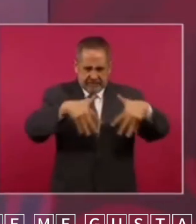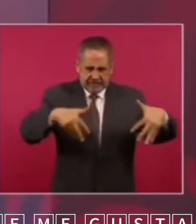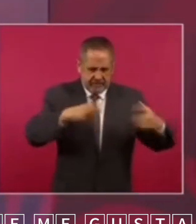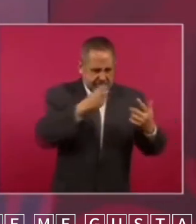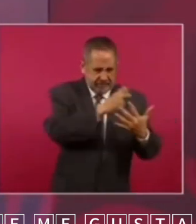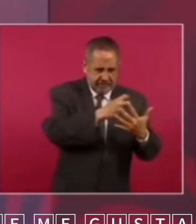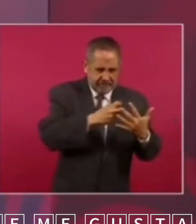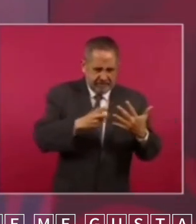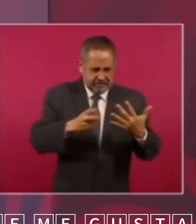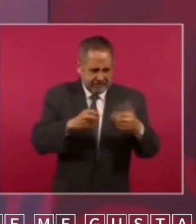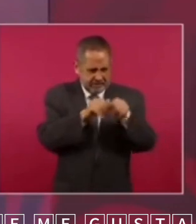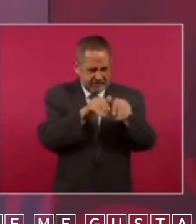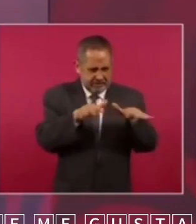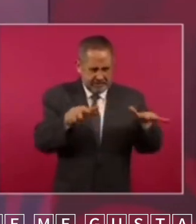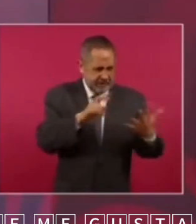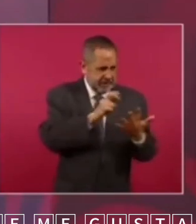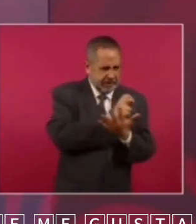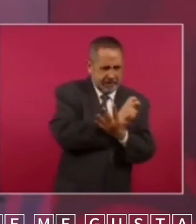Un cártel